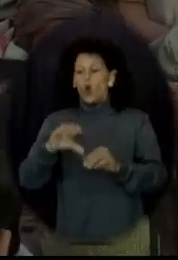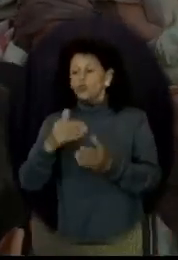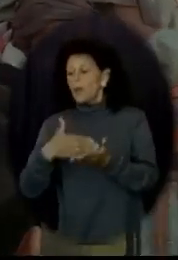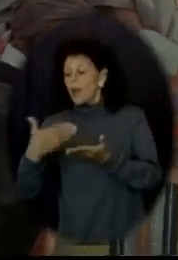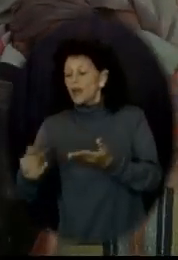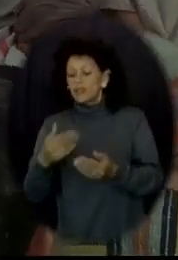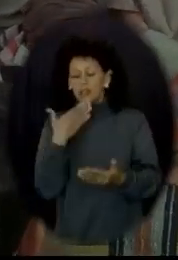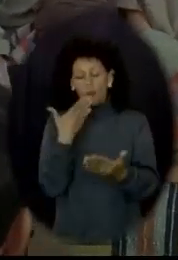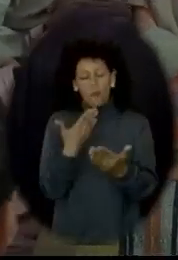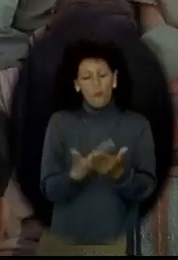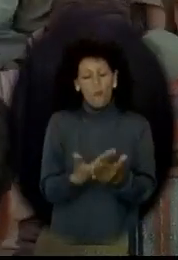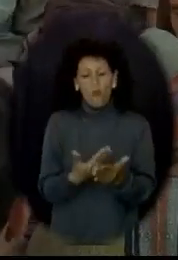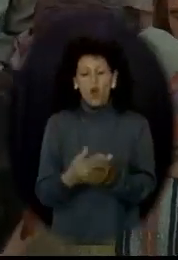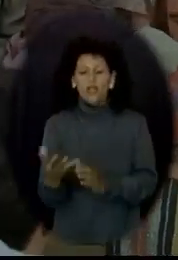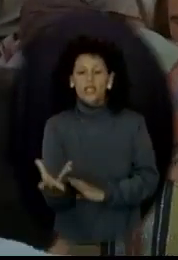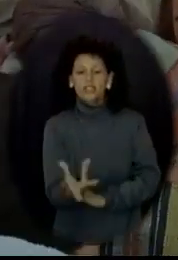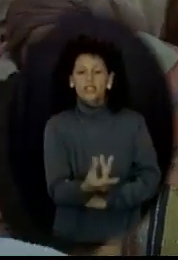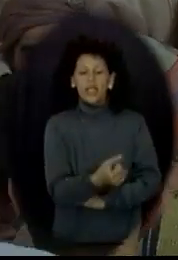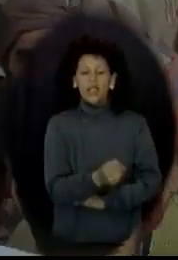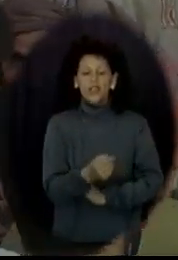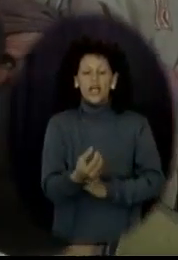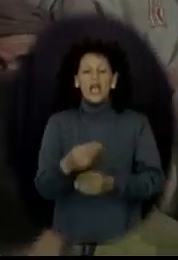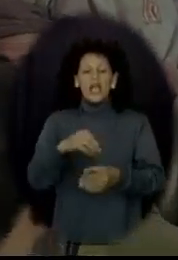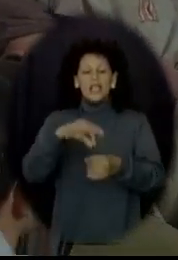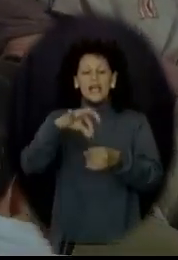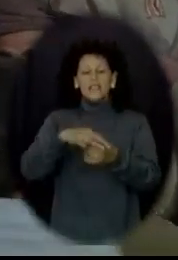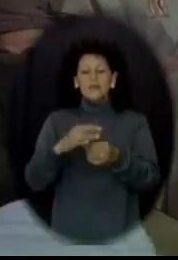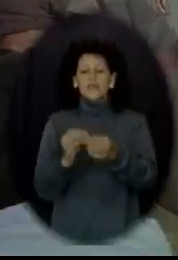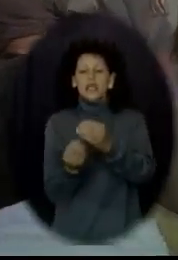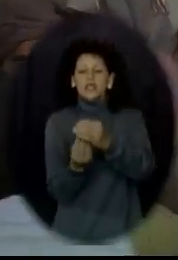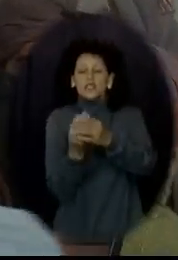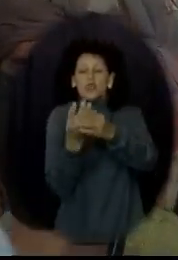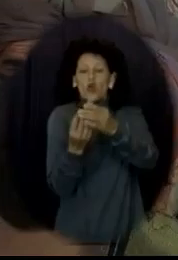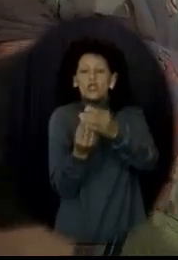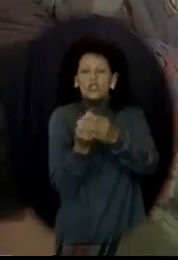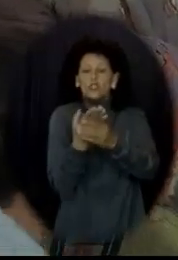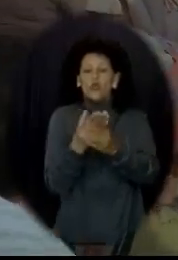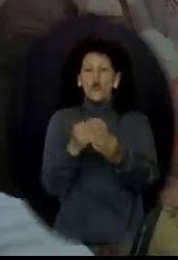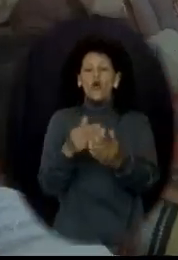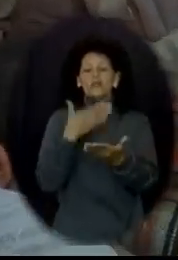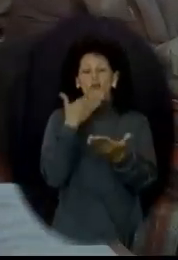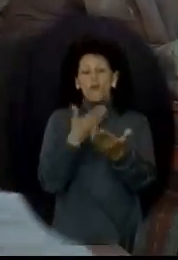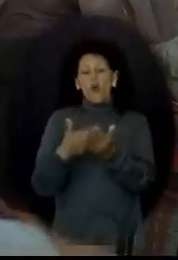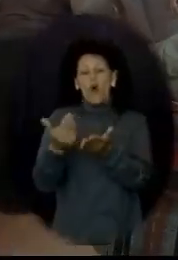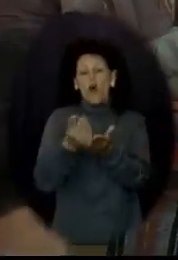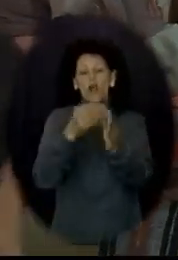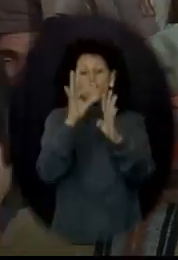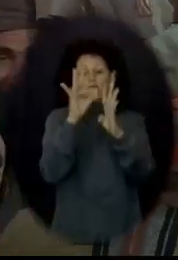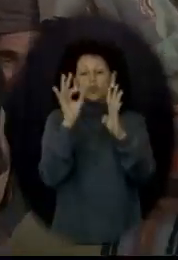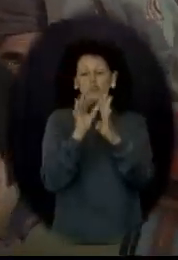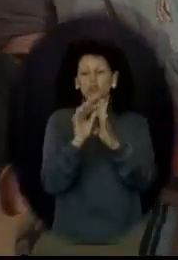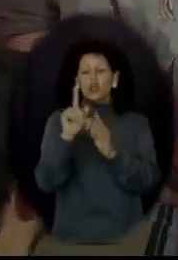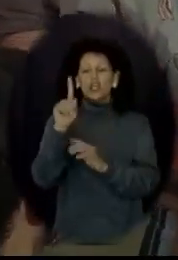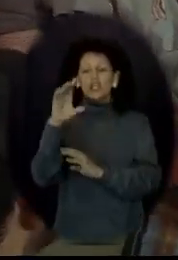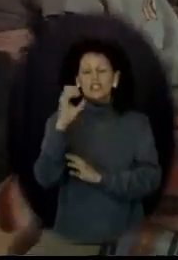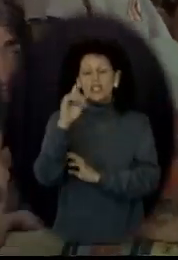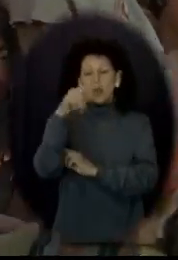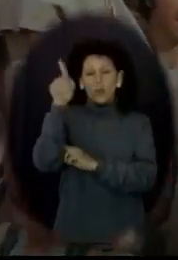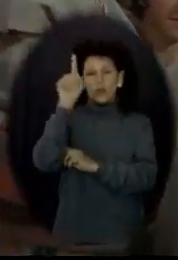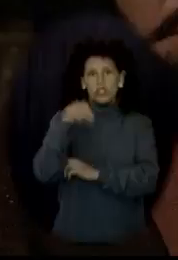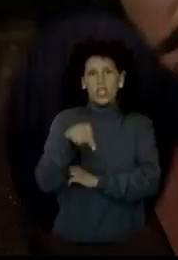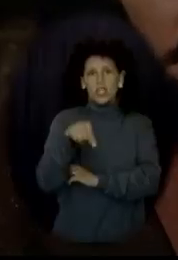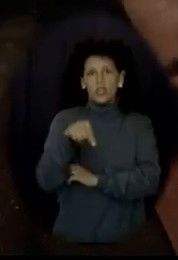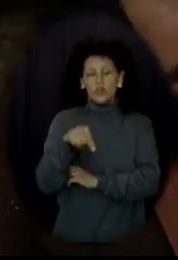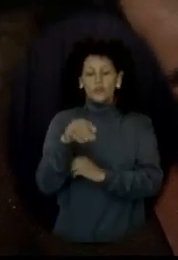otra parte cayó en buena tierra. Creció y dio un excelente fruto. 100 granos por